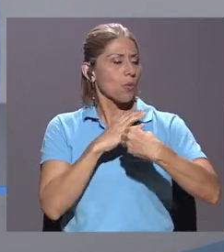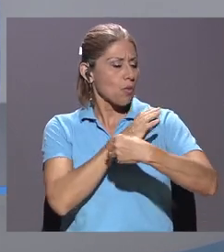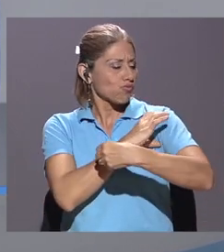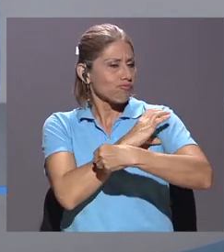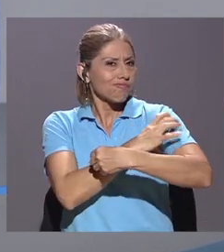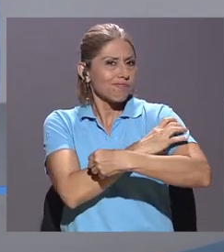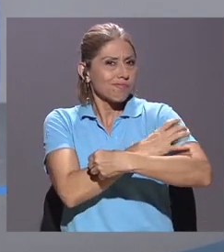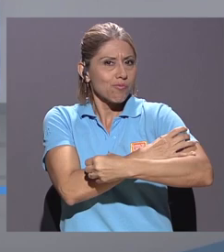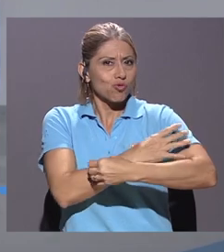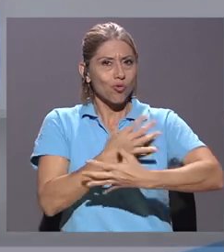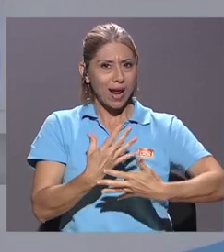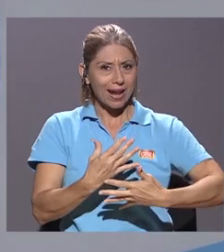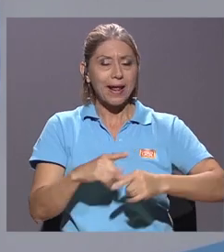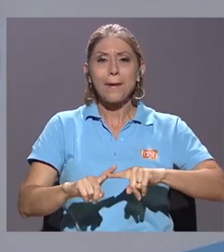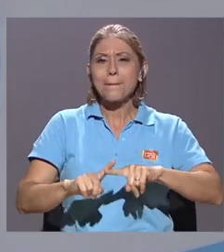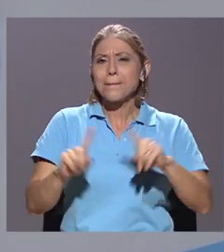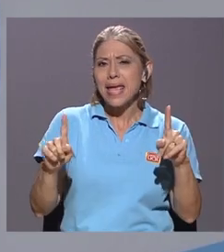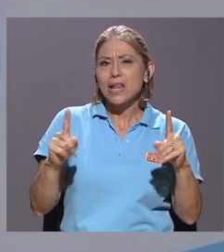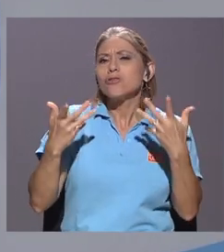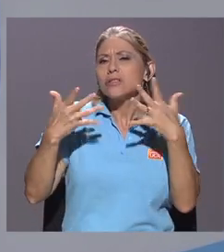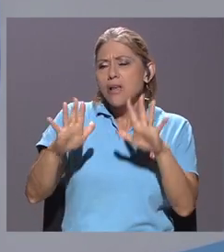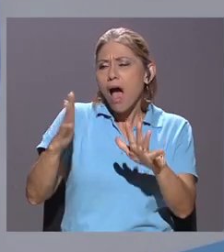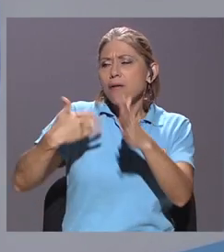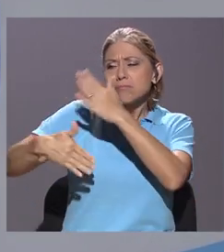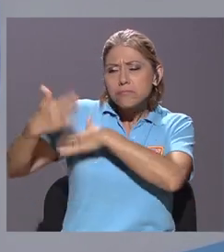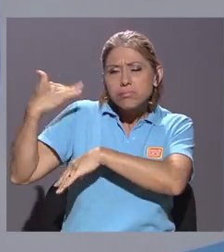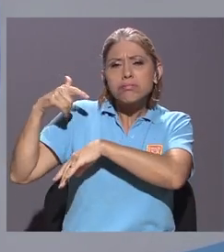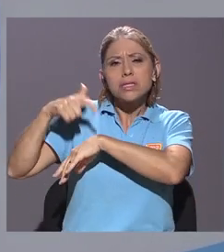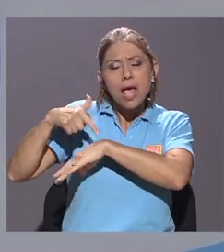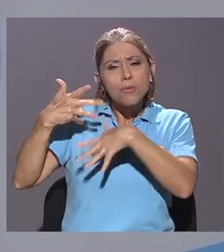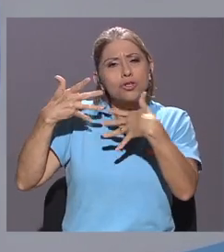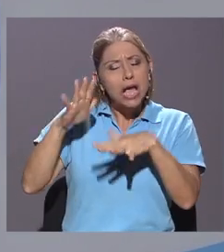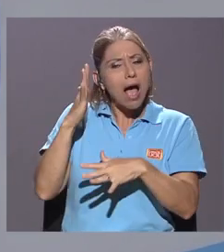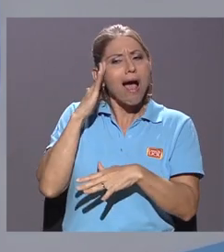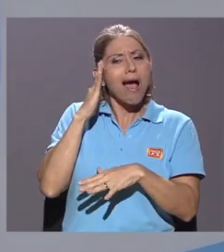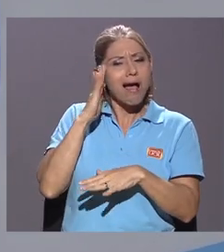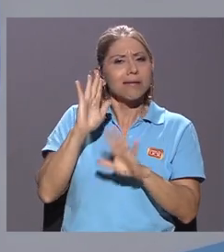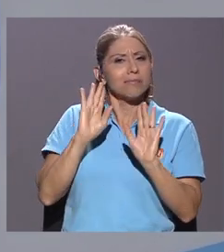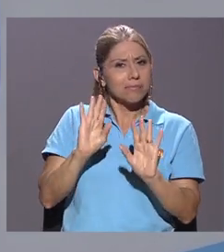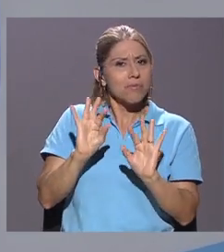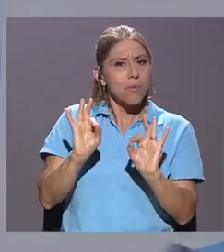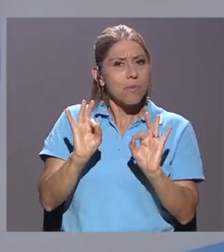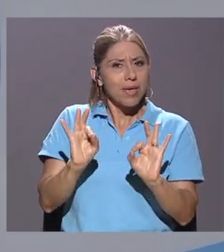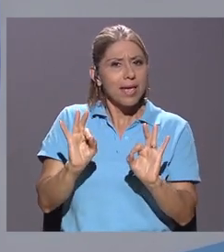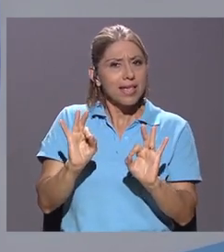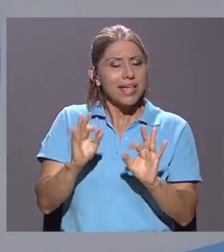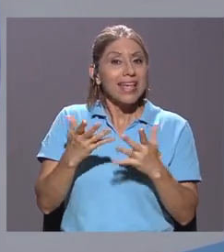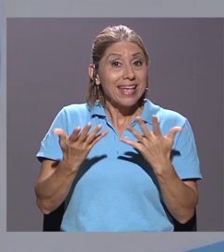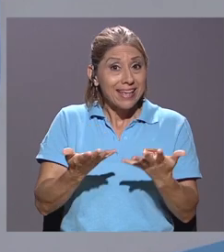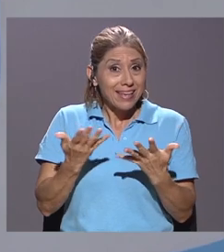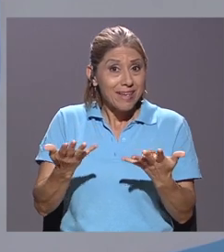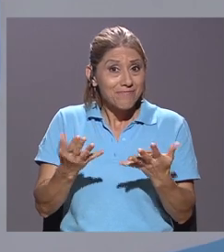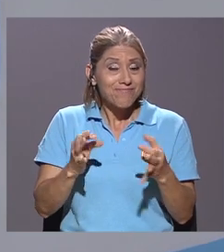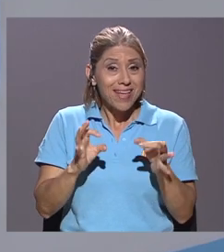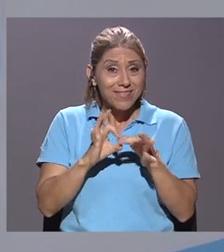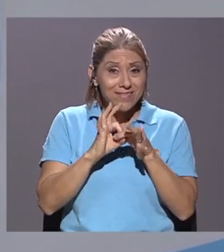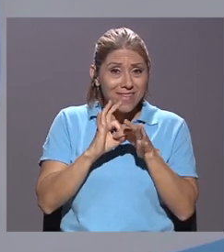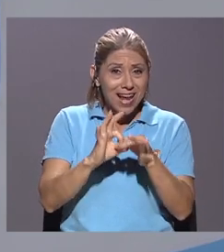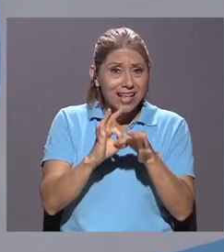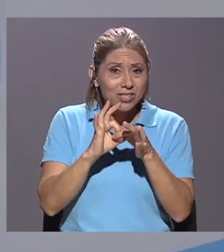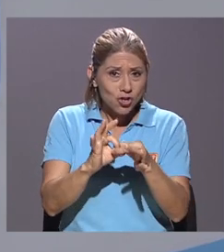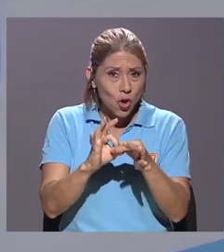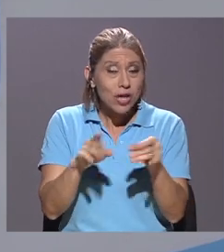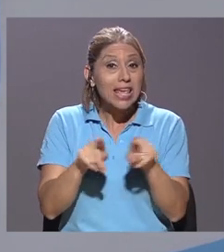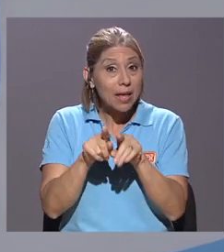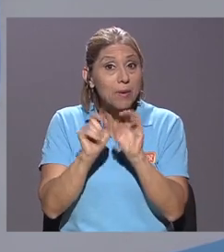pero desde hace ya bastante tiempo se viene estudiando y se conoce bastante bien la relación y los efectos que tiene a nivel